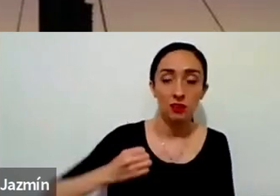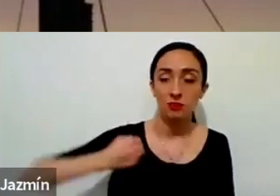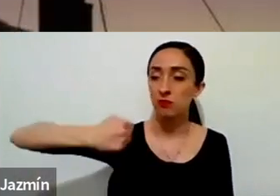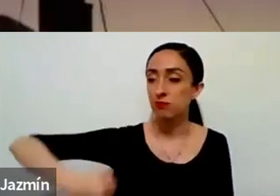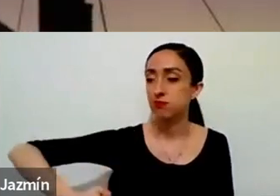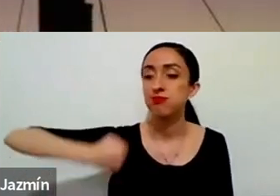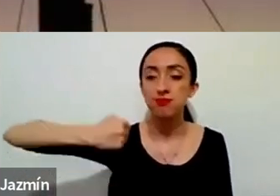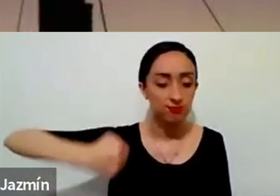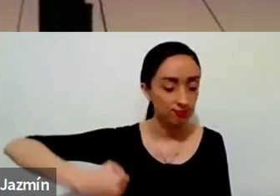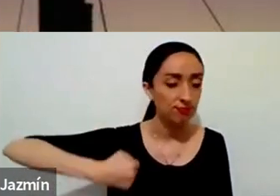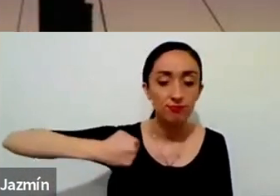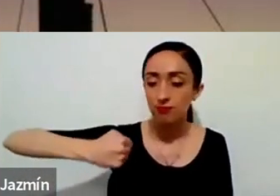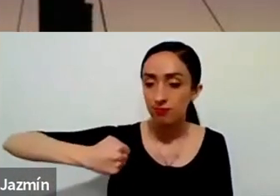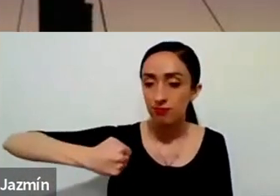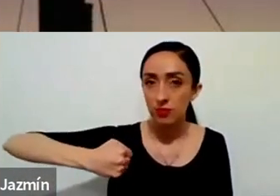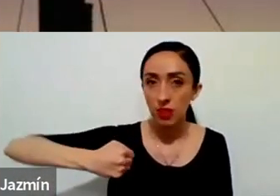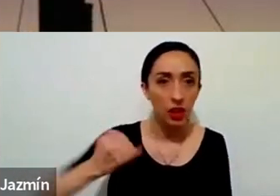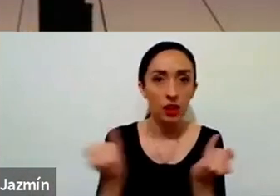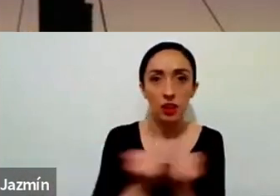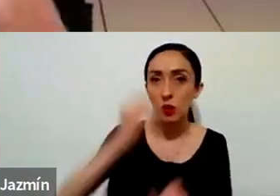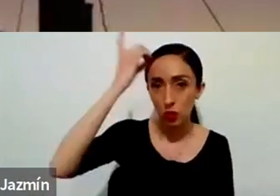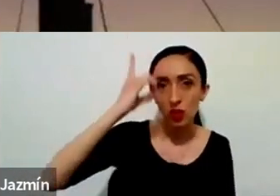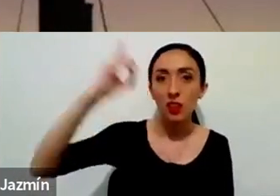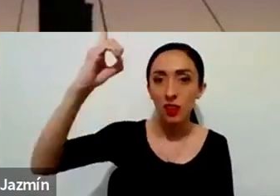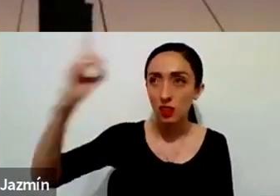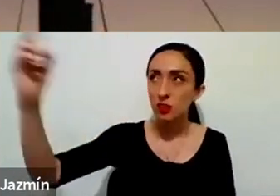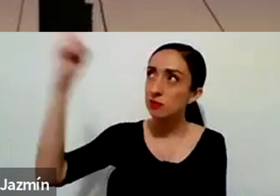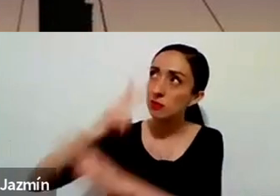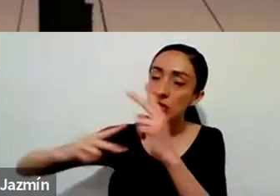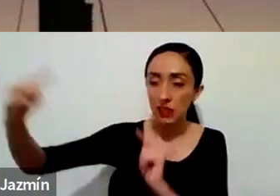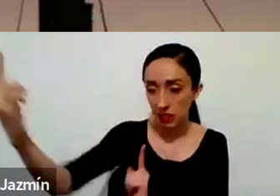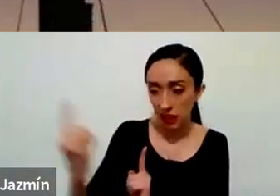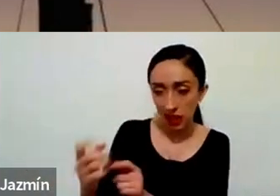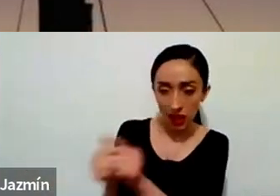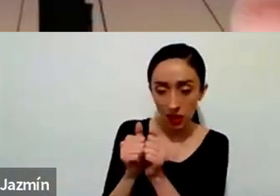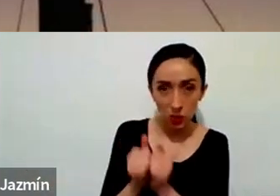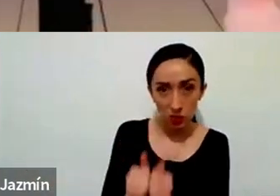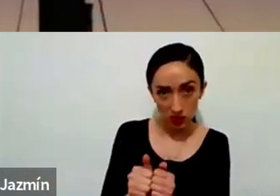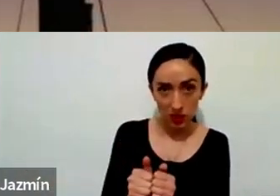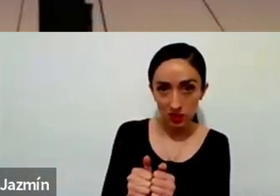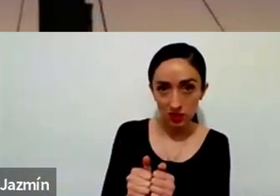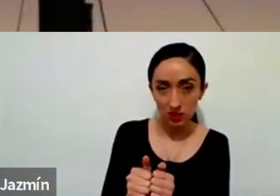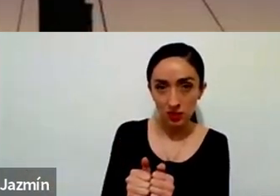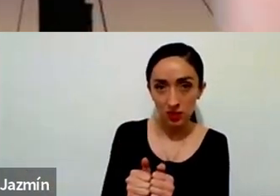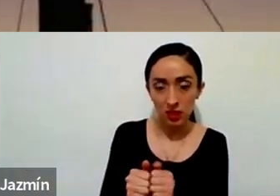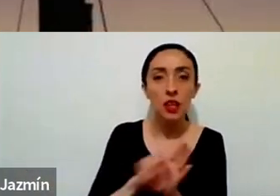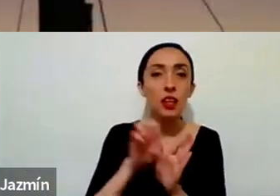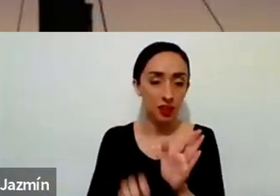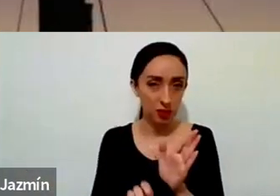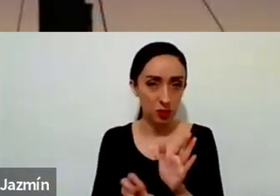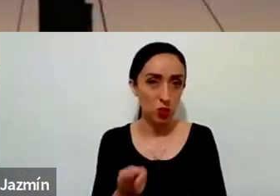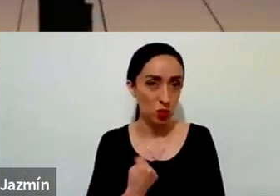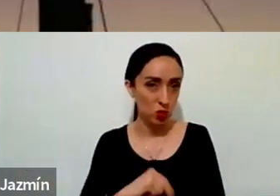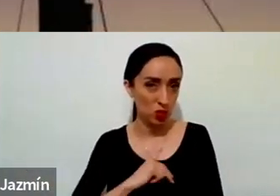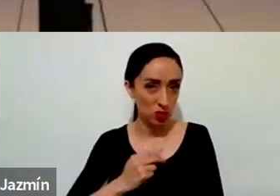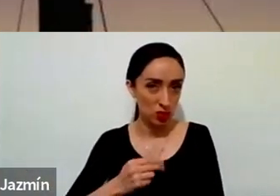Pienso que así mismo pasa con nosotros. Venimos de todas partes, de Latinoamérica, de Estados